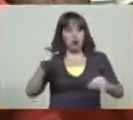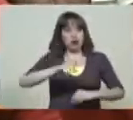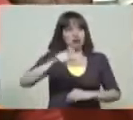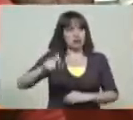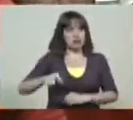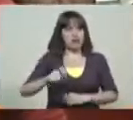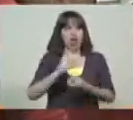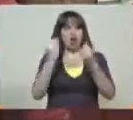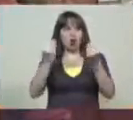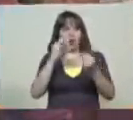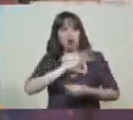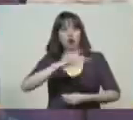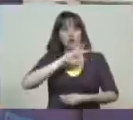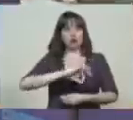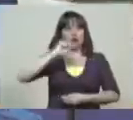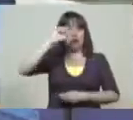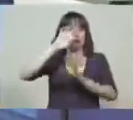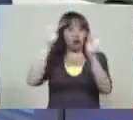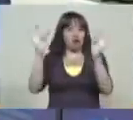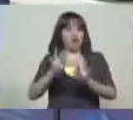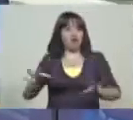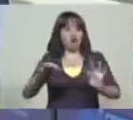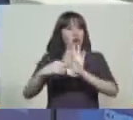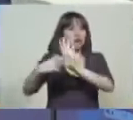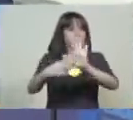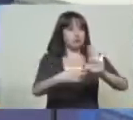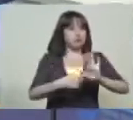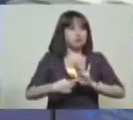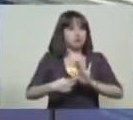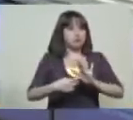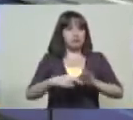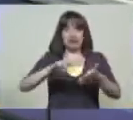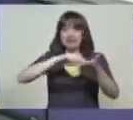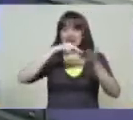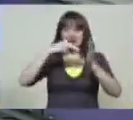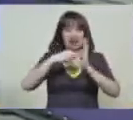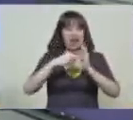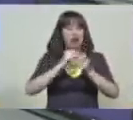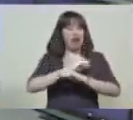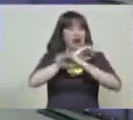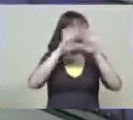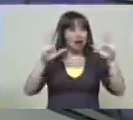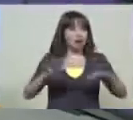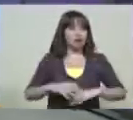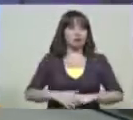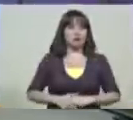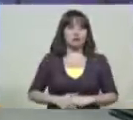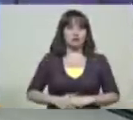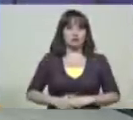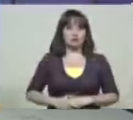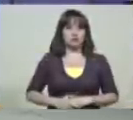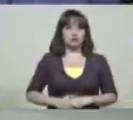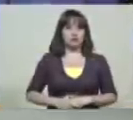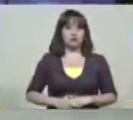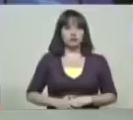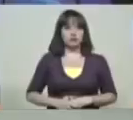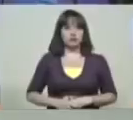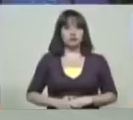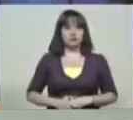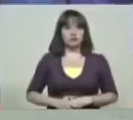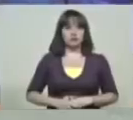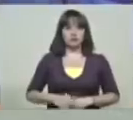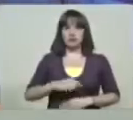socialismo. Aquí están las definiciones claves, compañeros, de lo que somos